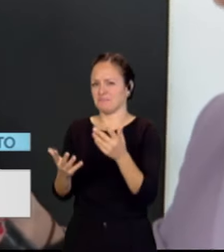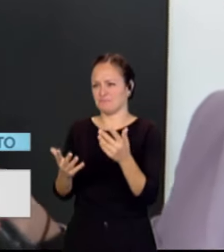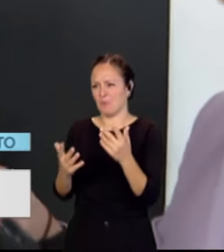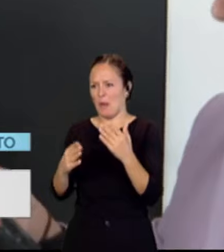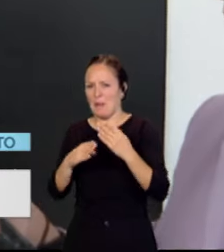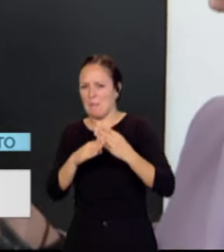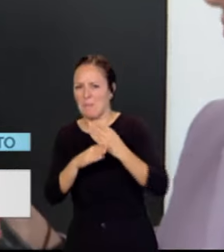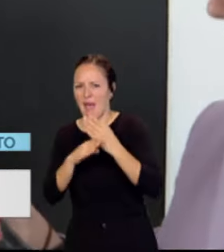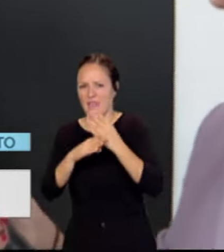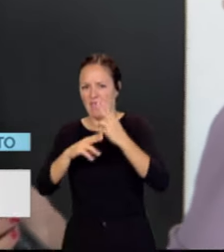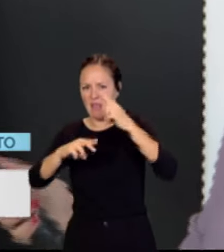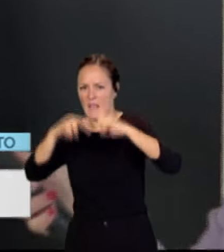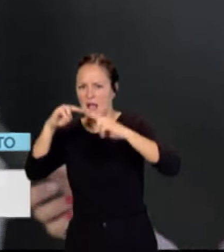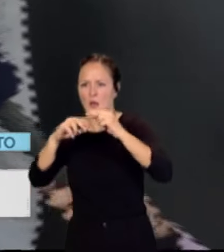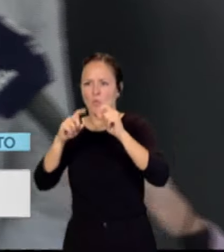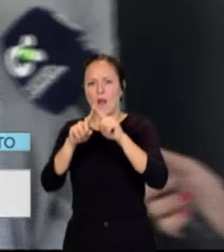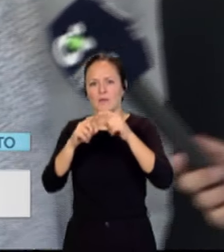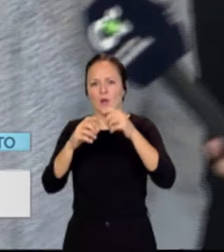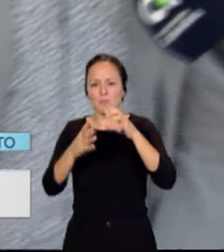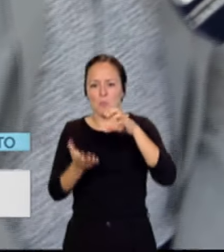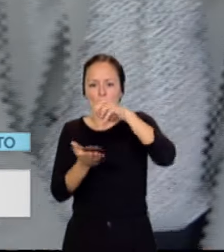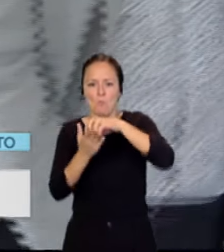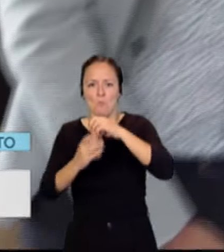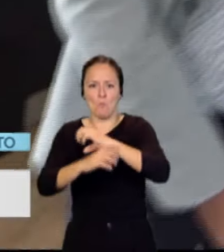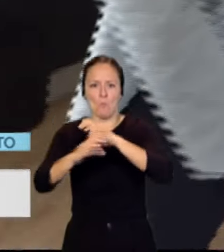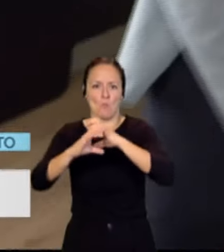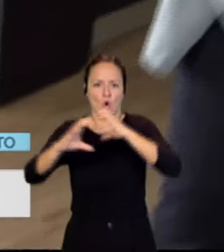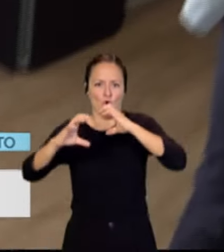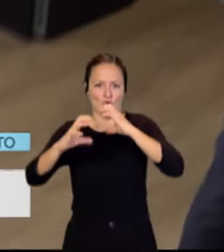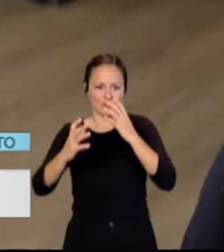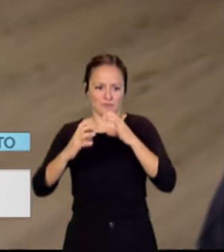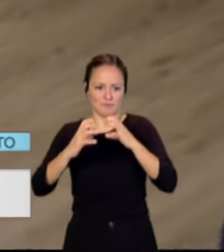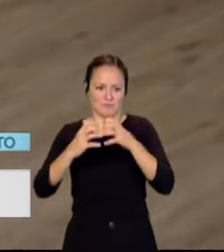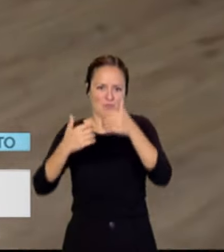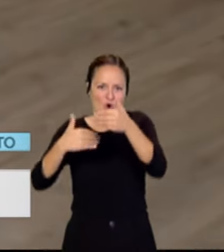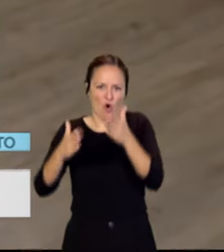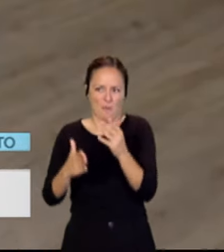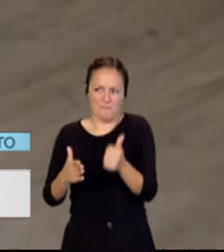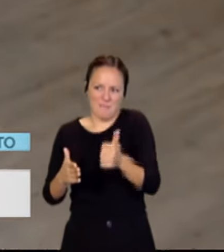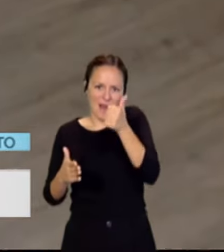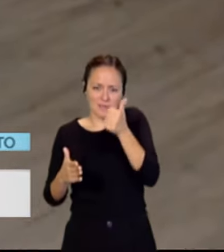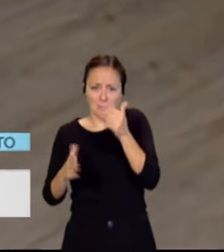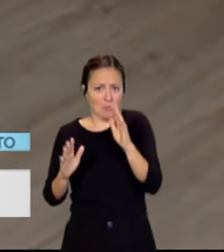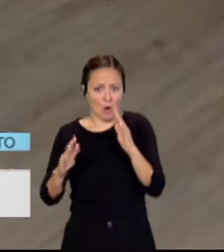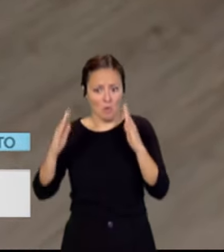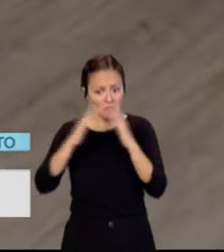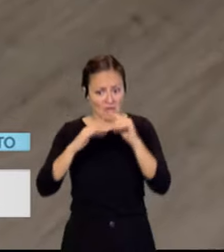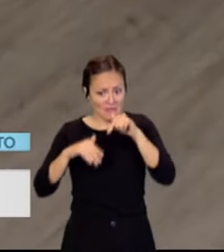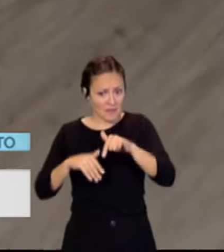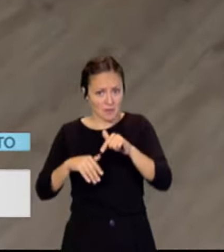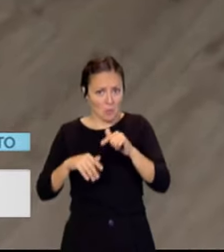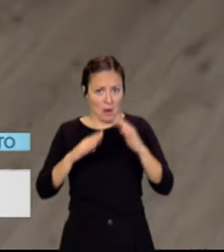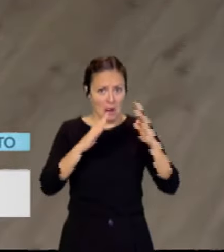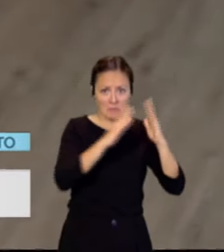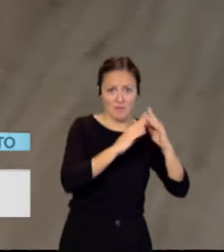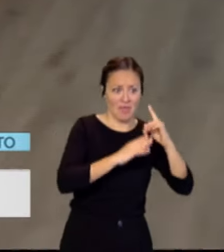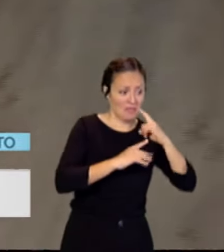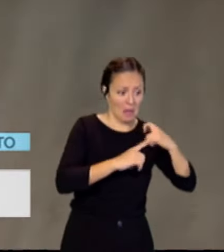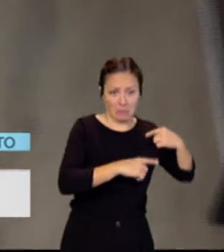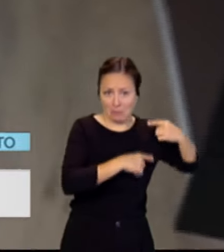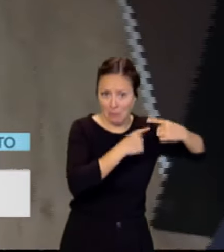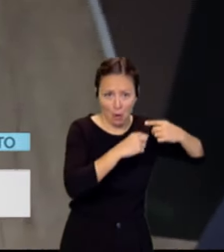madera más un contenedor y no viviendas modulares son prácticamente iguales a una vivienda tradicional ejecutada con